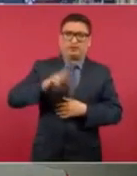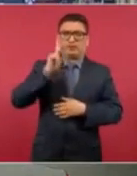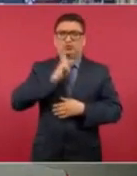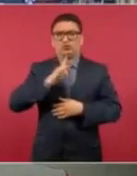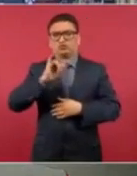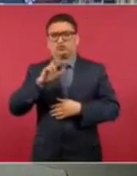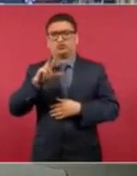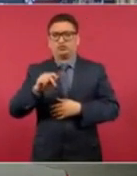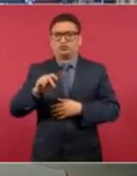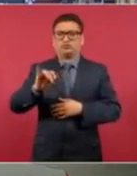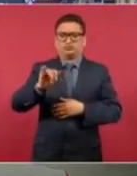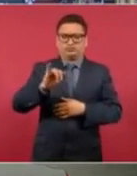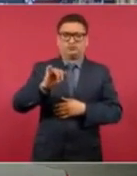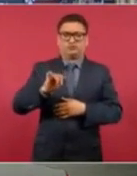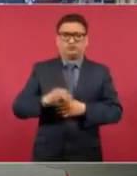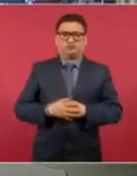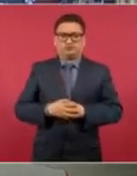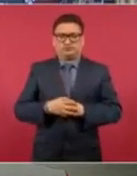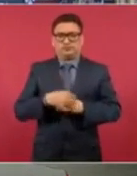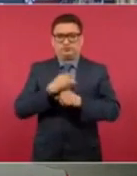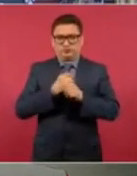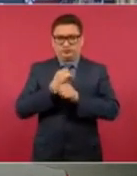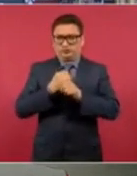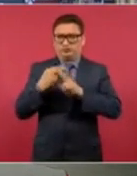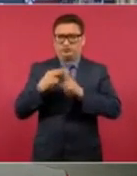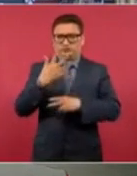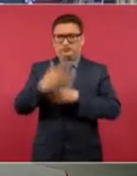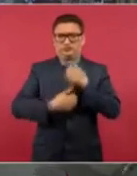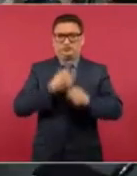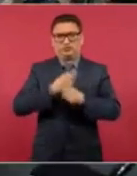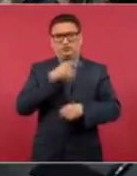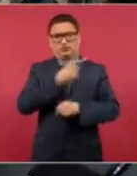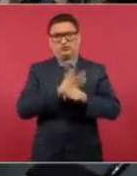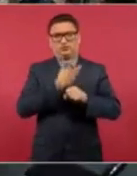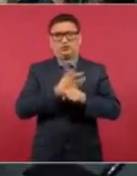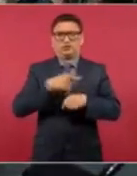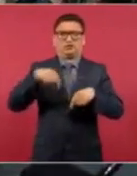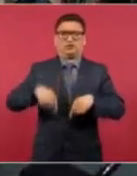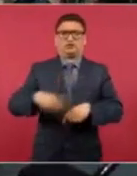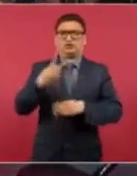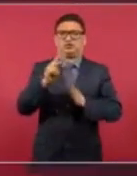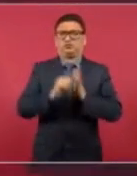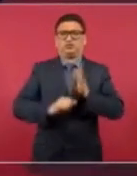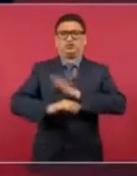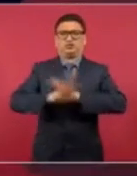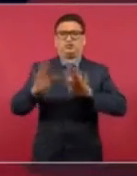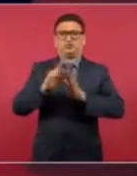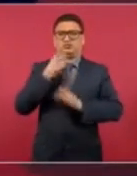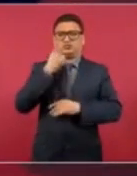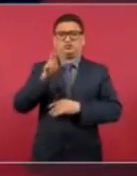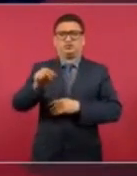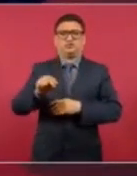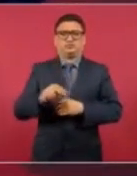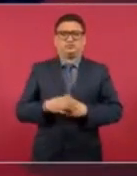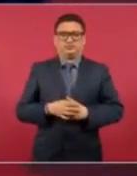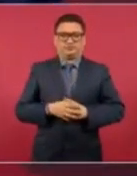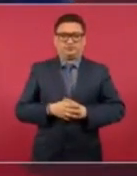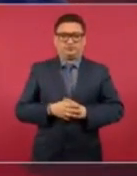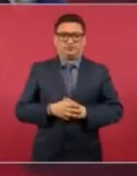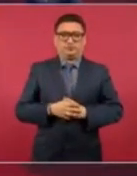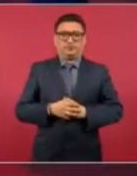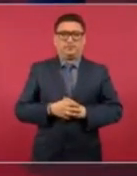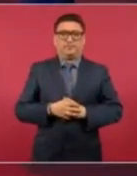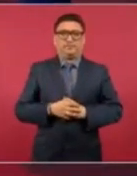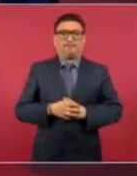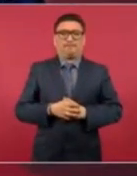evidencias? Ah, ¿cómo no? ¿Sí? Fue una investigación de 5 años en Estados Unidos y aquí en 2 meses no, se determinó que no. No, pero